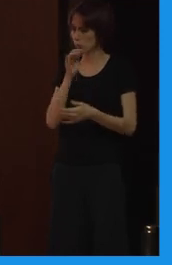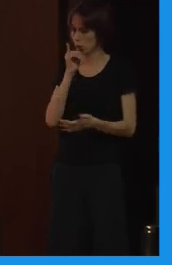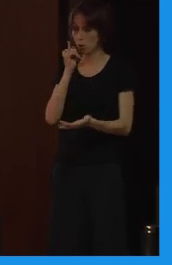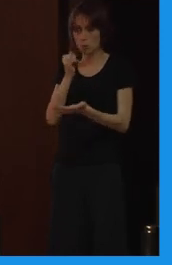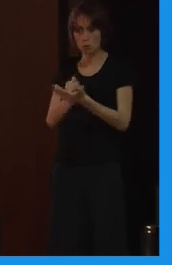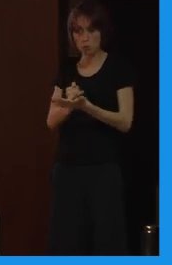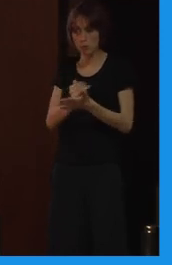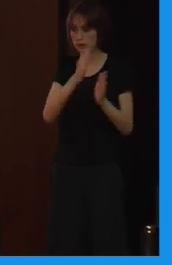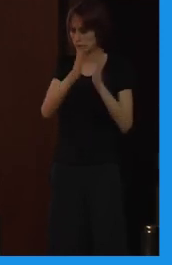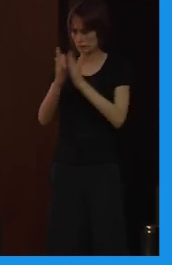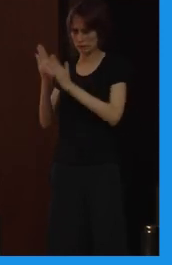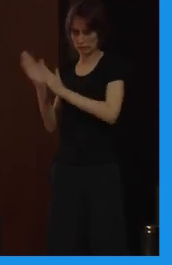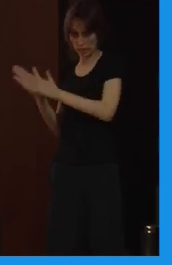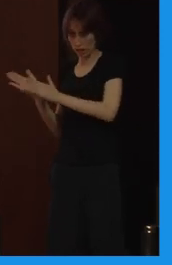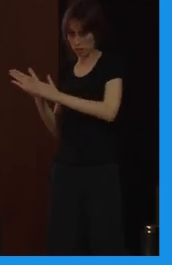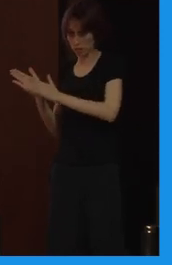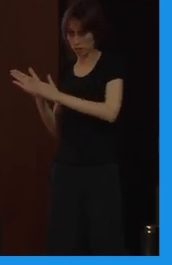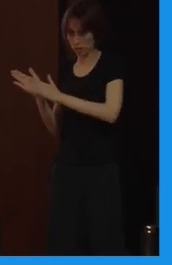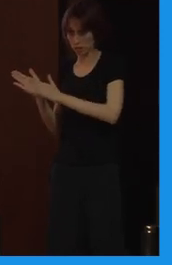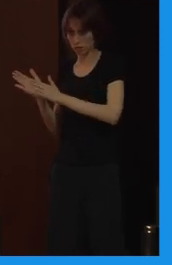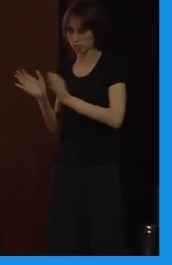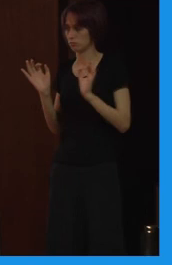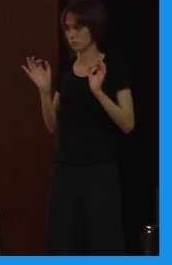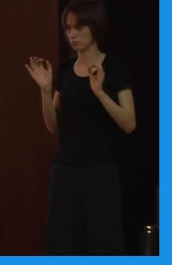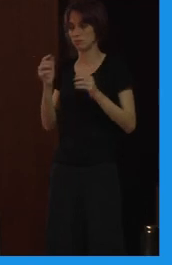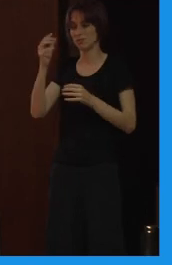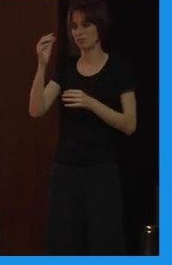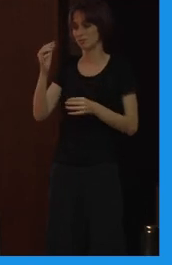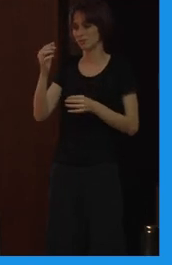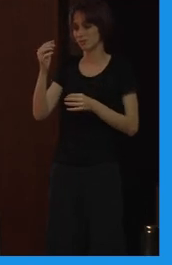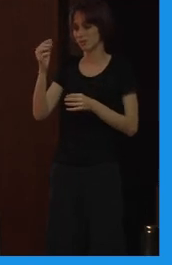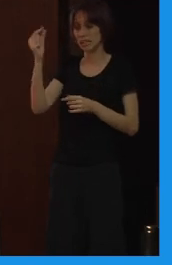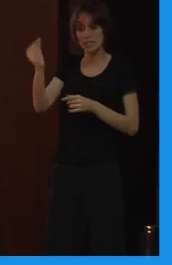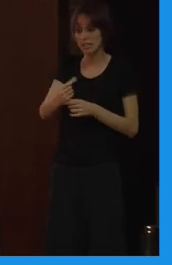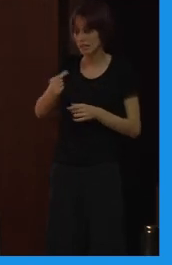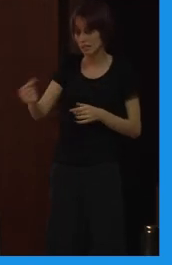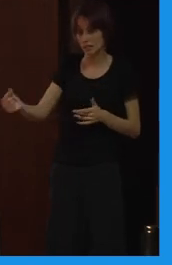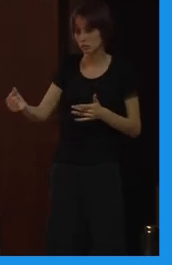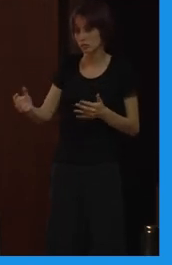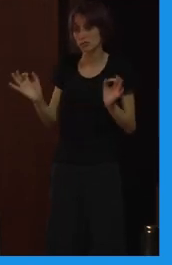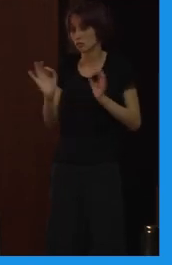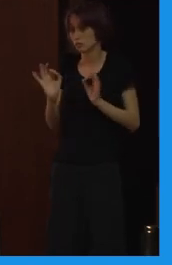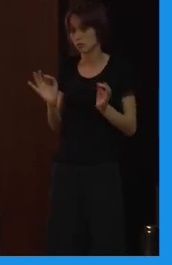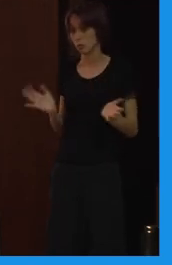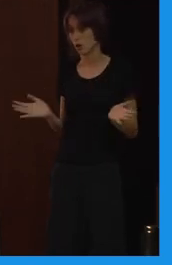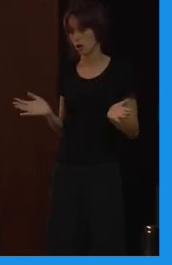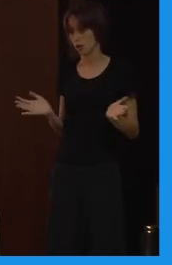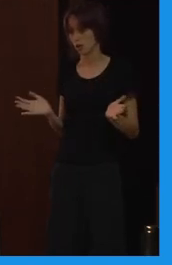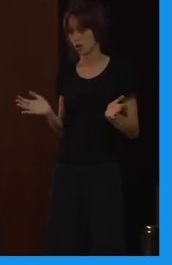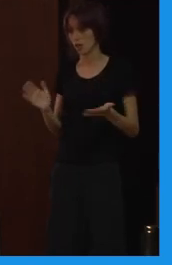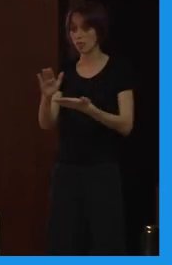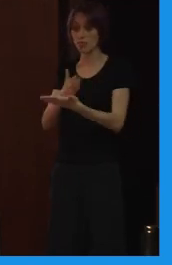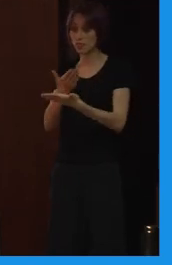terapéutica, de tratamientos, y también pocos resultados en dietas. Por eso os dirán 20.000 dietas buenas para la